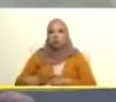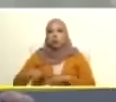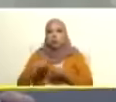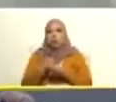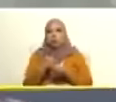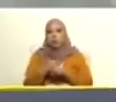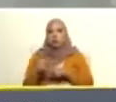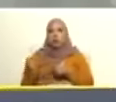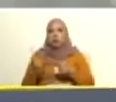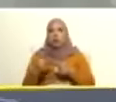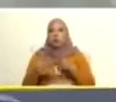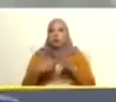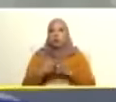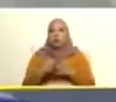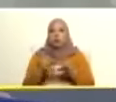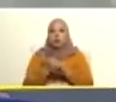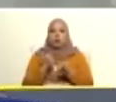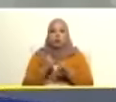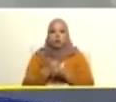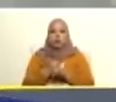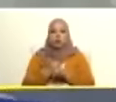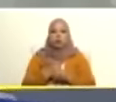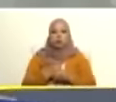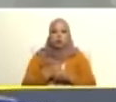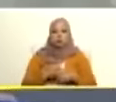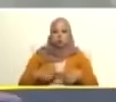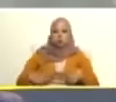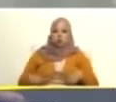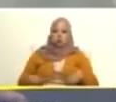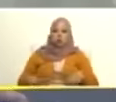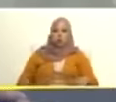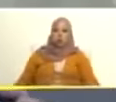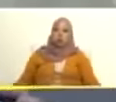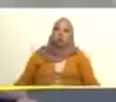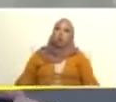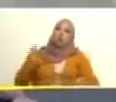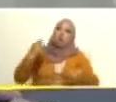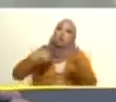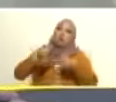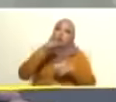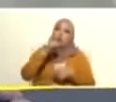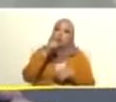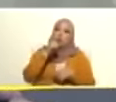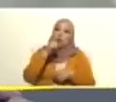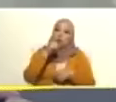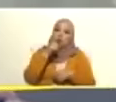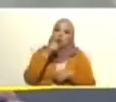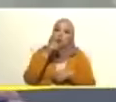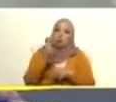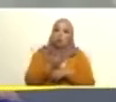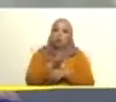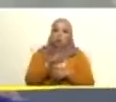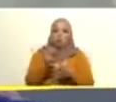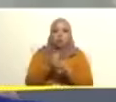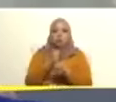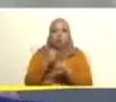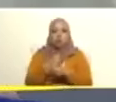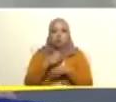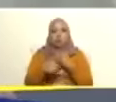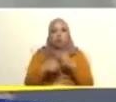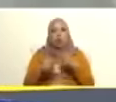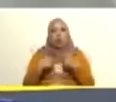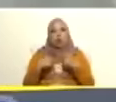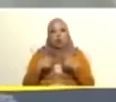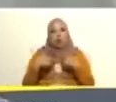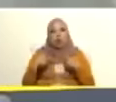trabajando en consenso con los sectores productivos y comerciales del país para darle duro a este flagelo que atenta contra la vida,